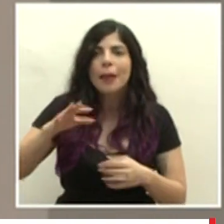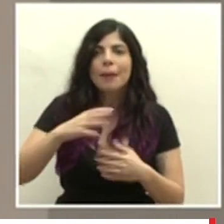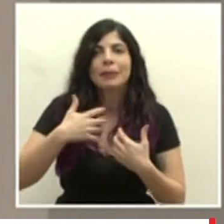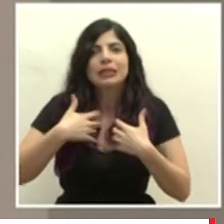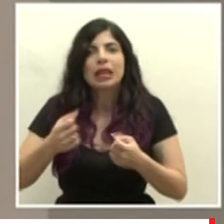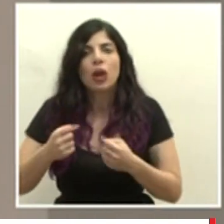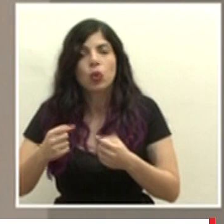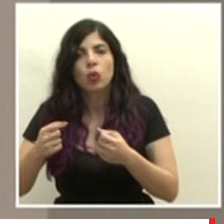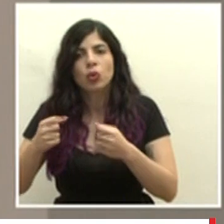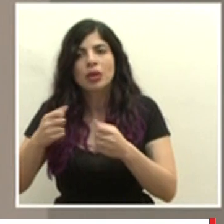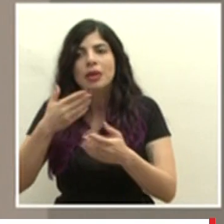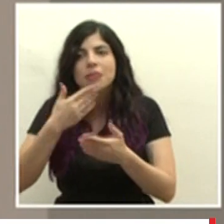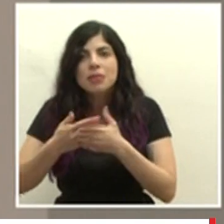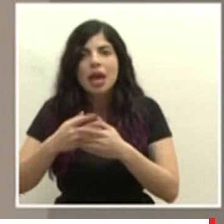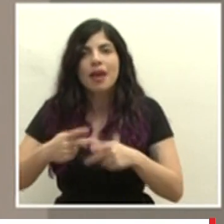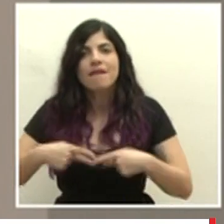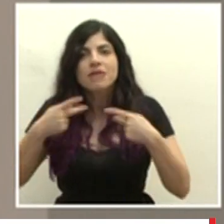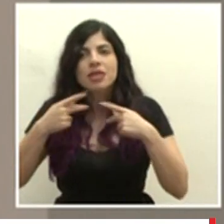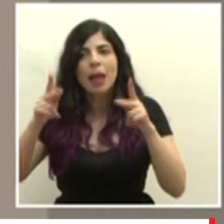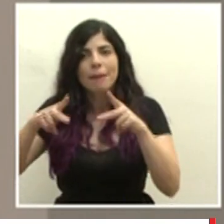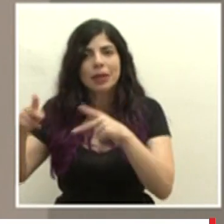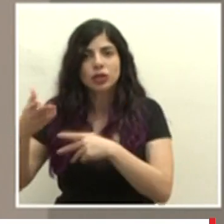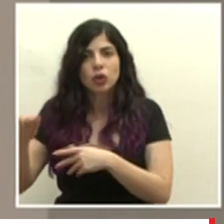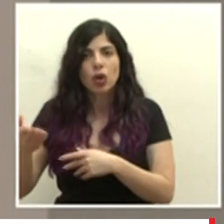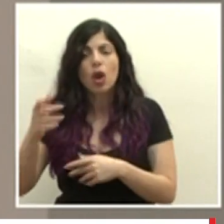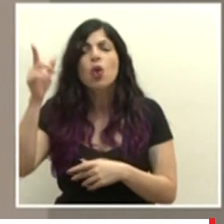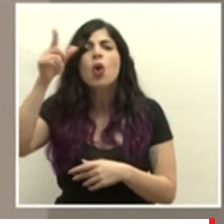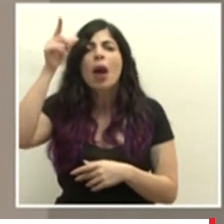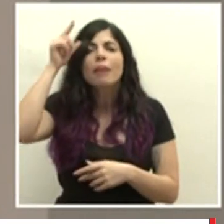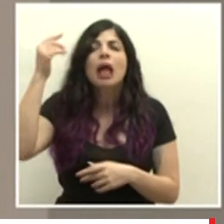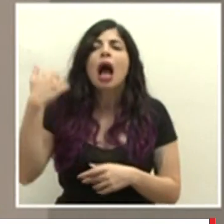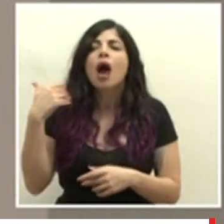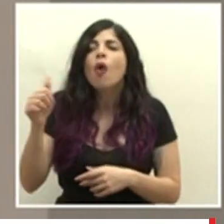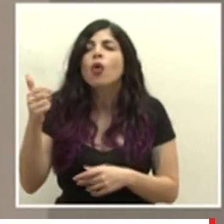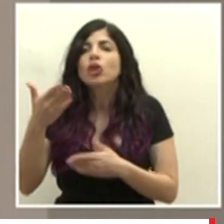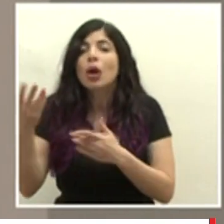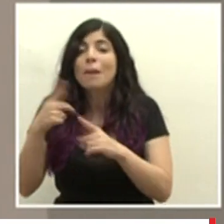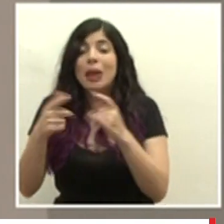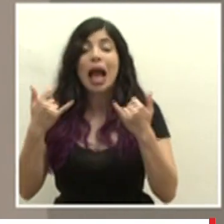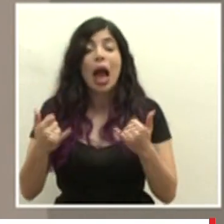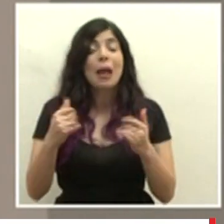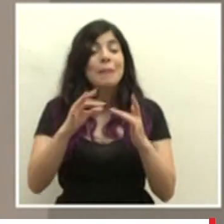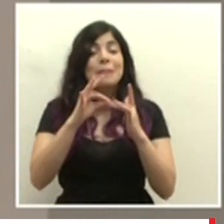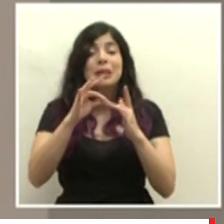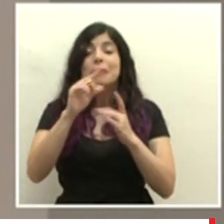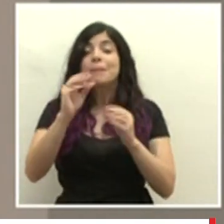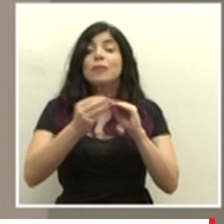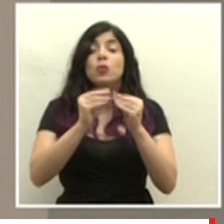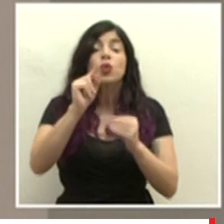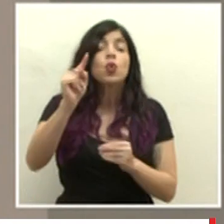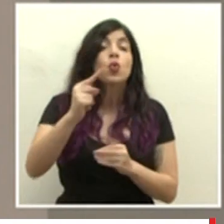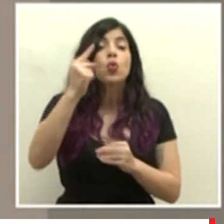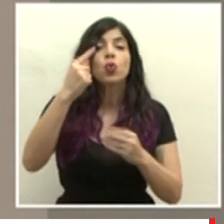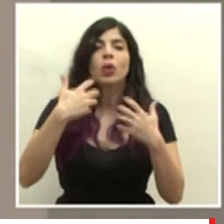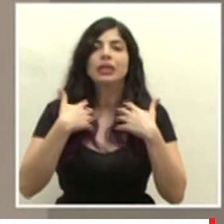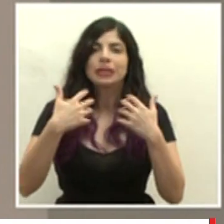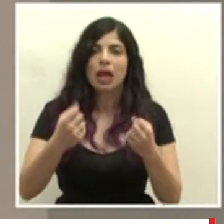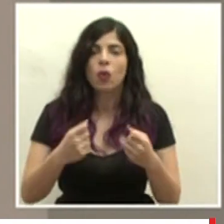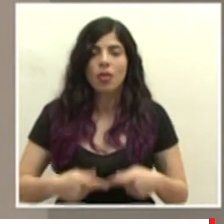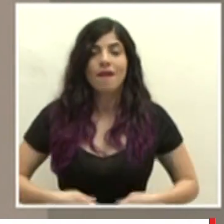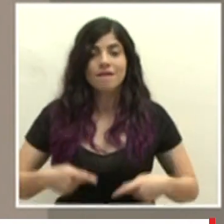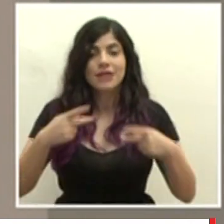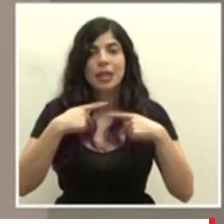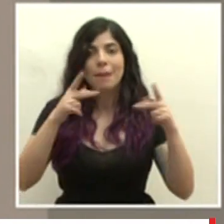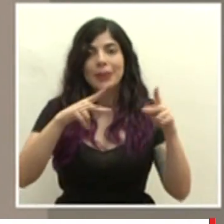este caso es la salud y la vida misma, ¿verdad?, que pueden haber obviamente otros bienes, pero en este momento priva y se pone en primer lugar la salud y la vida